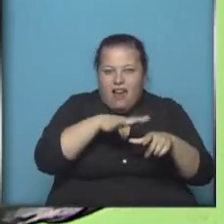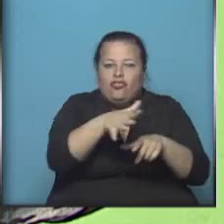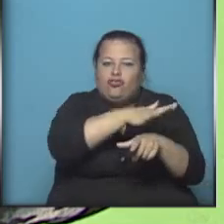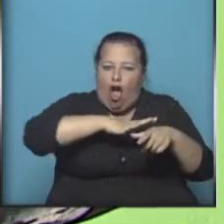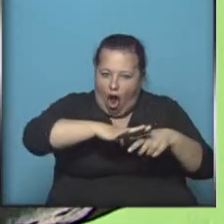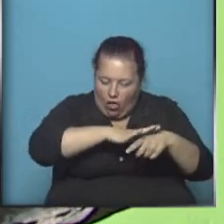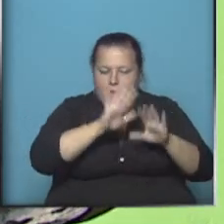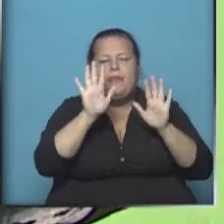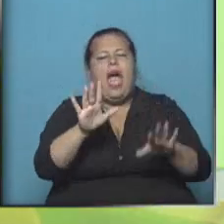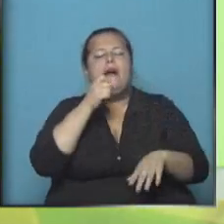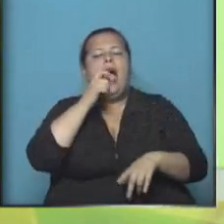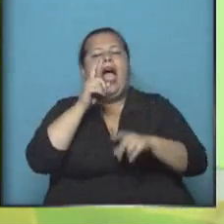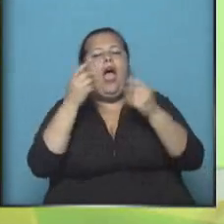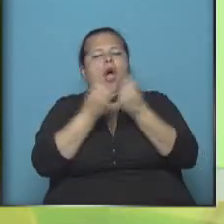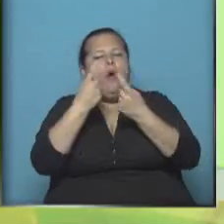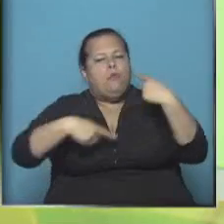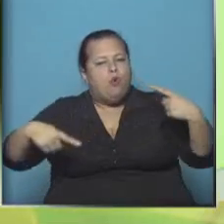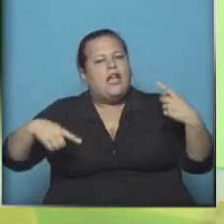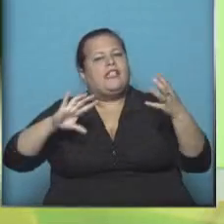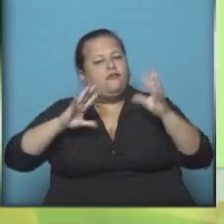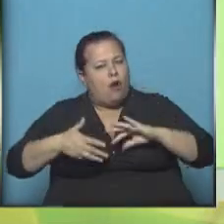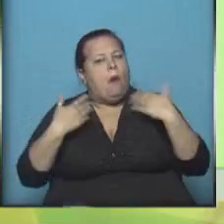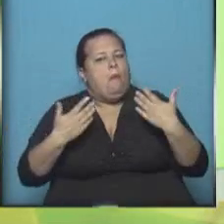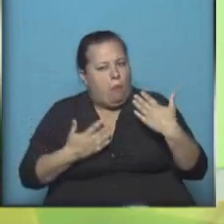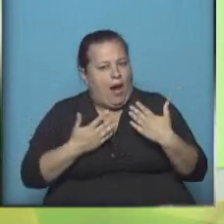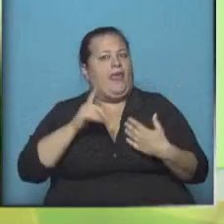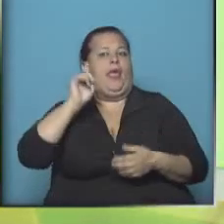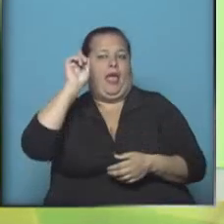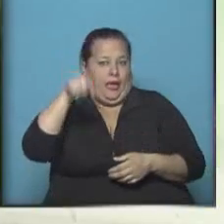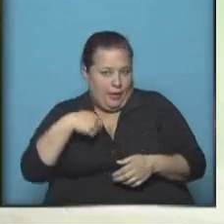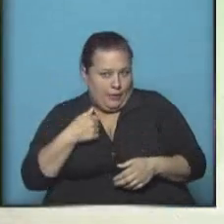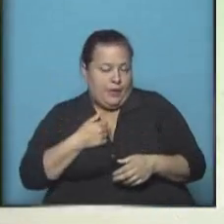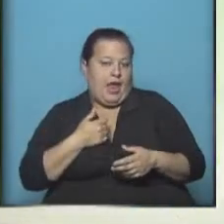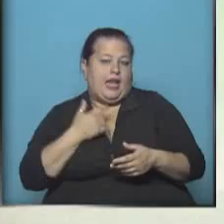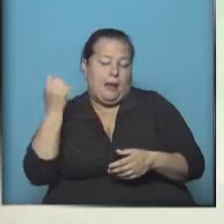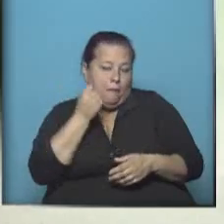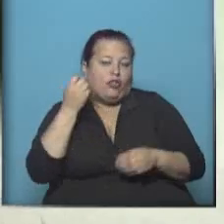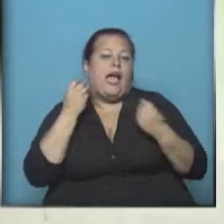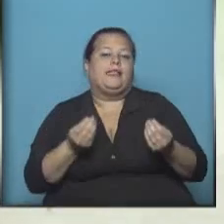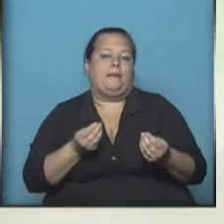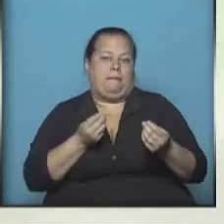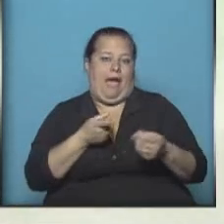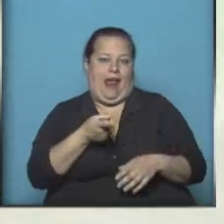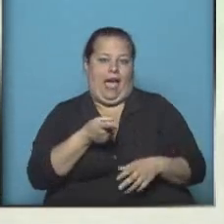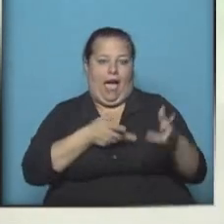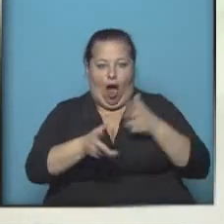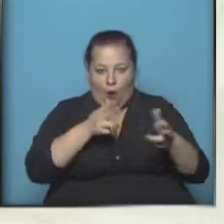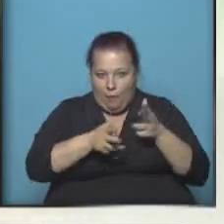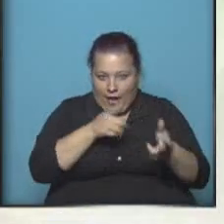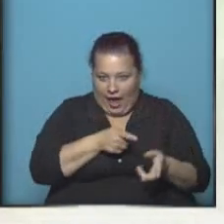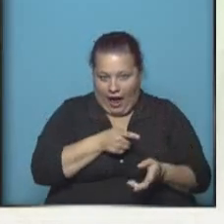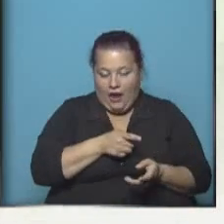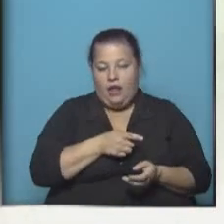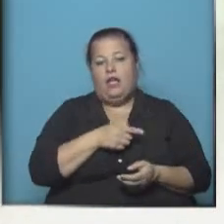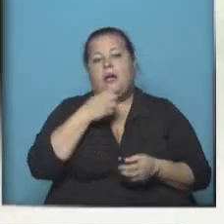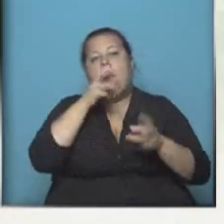zona genital. O sea que hay varios componentes que pueden justamente ser considerados para poder realizar una